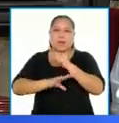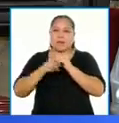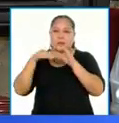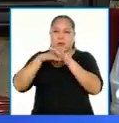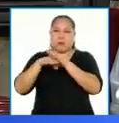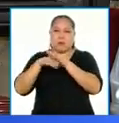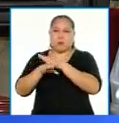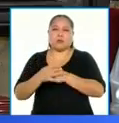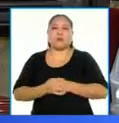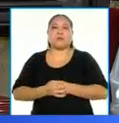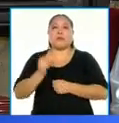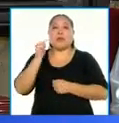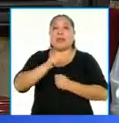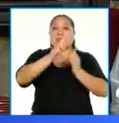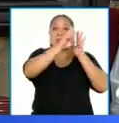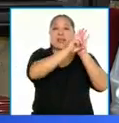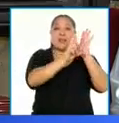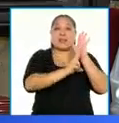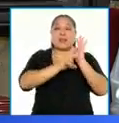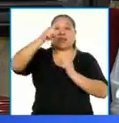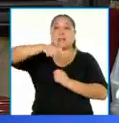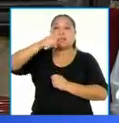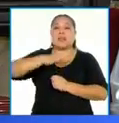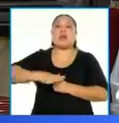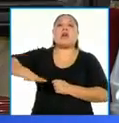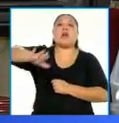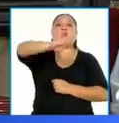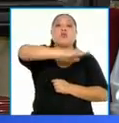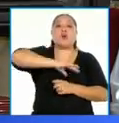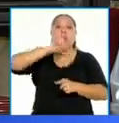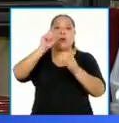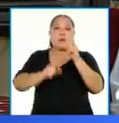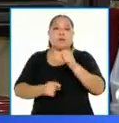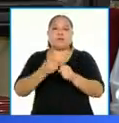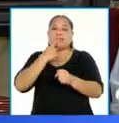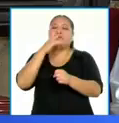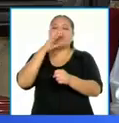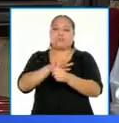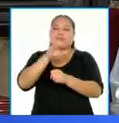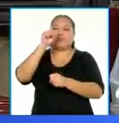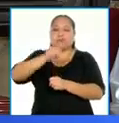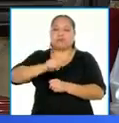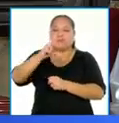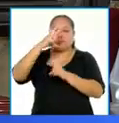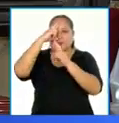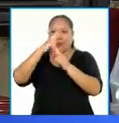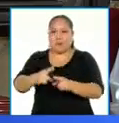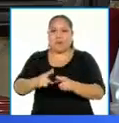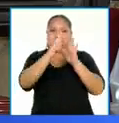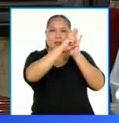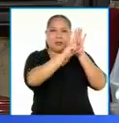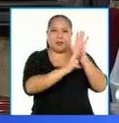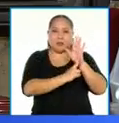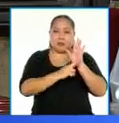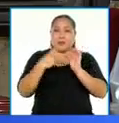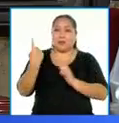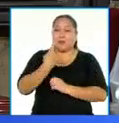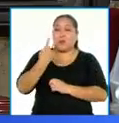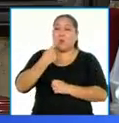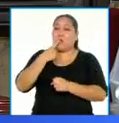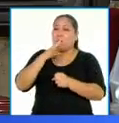Estas medidas requieren que todas las personas nos comprometamos a cumplirlas, pero no solamente requiere de